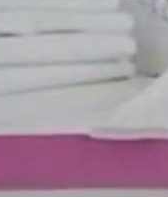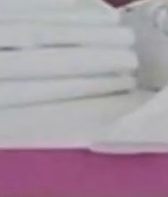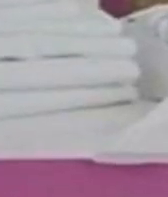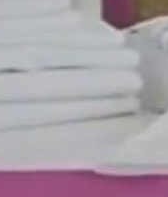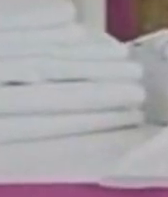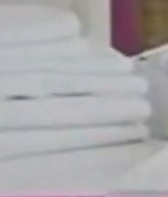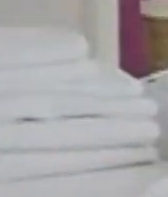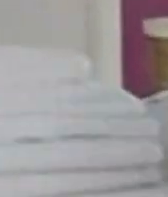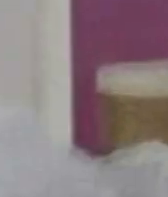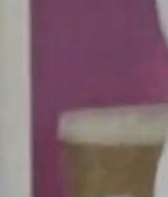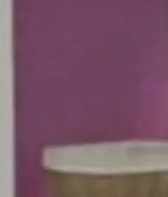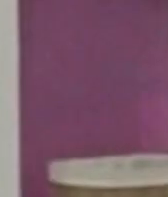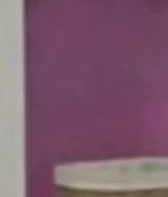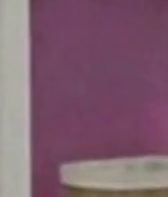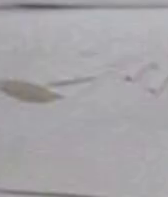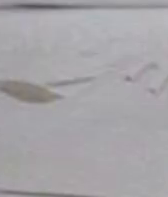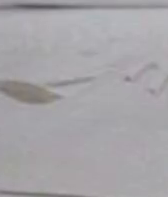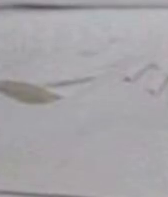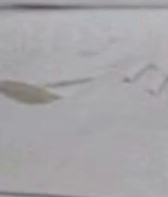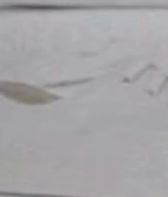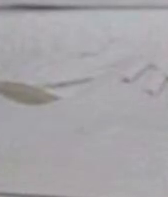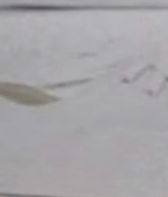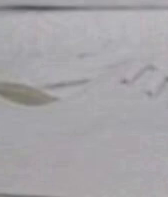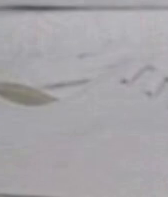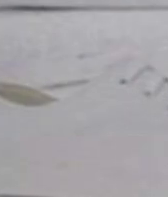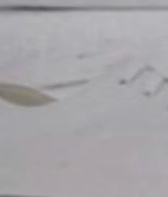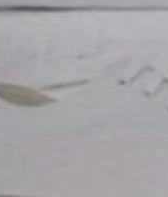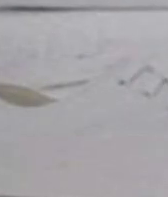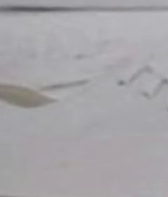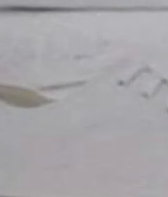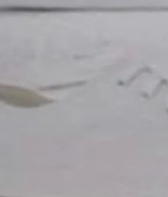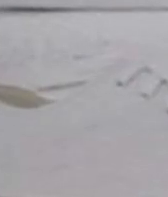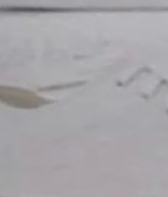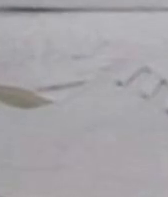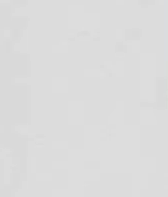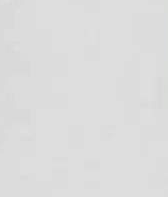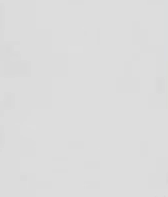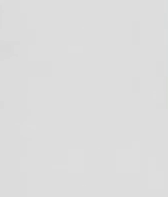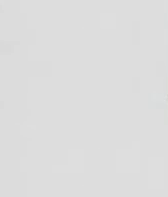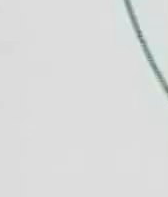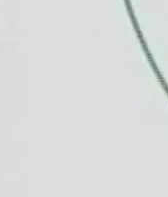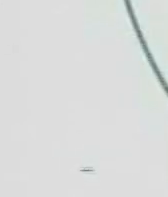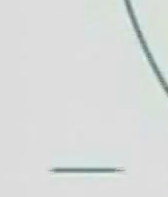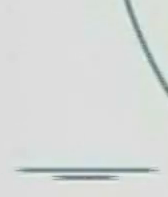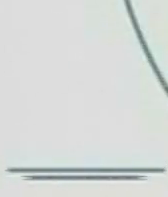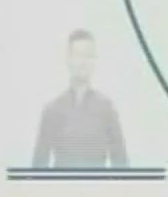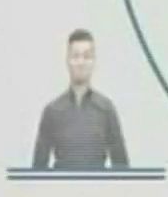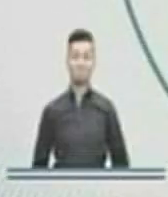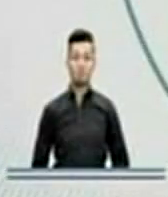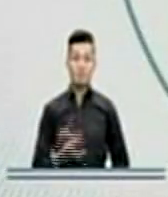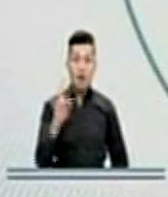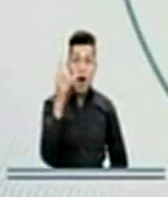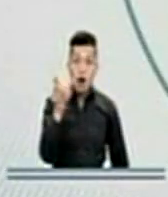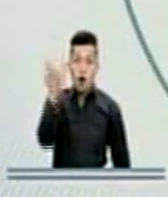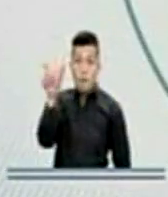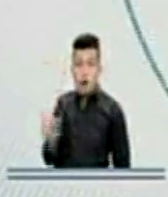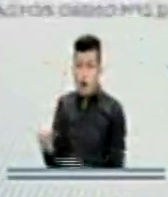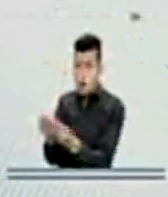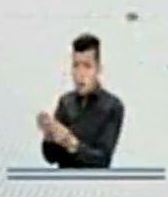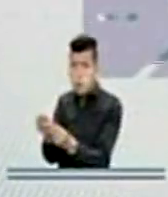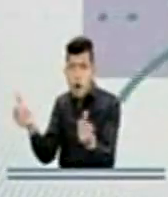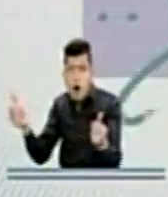uniformes hasta 5 tonos más blancos. Confía en el rosa y olvídate de las manchas. Si buscas a una